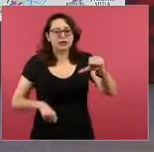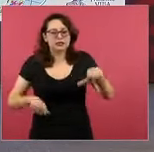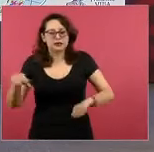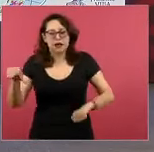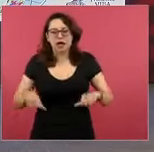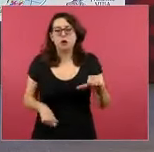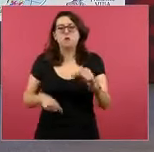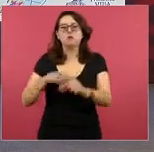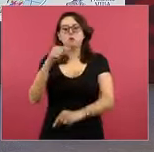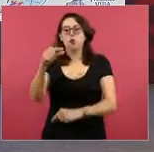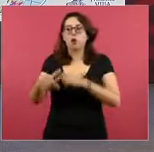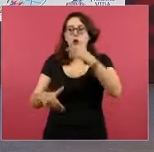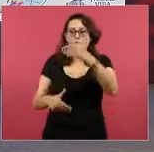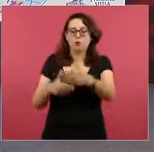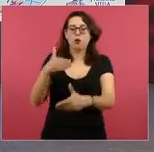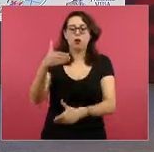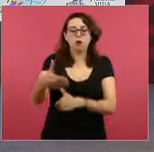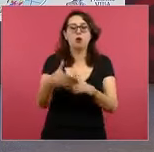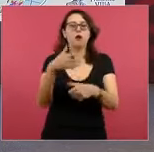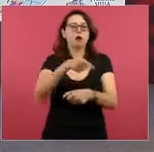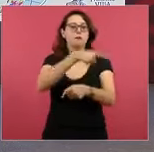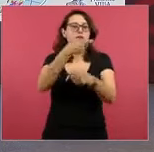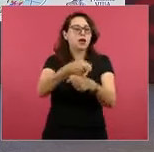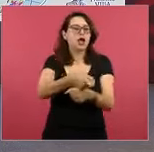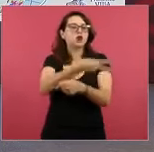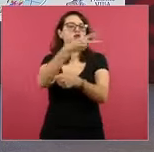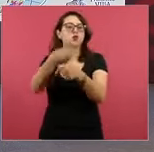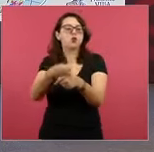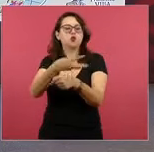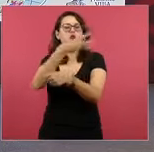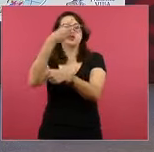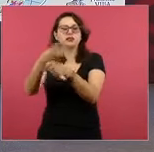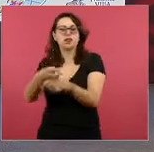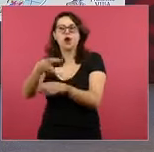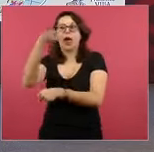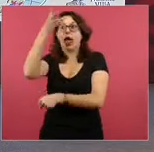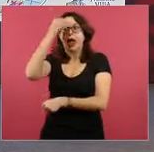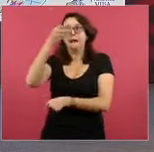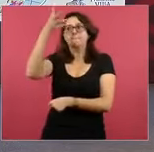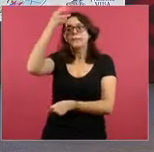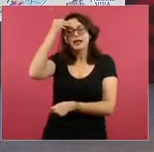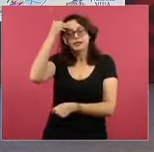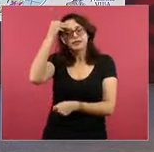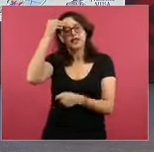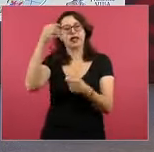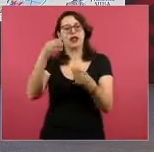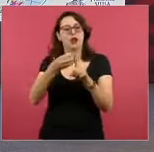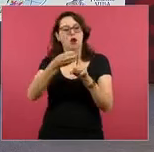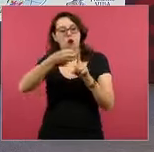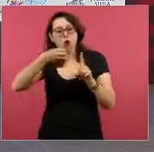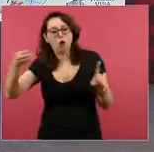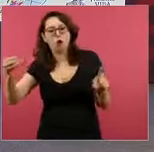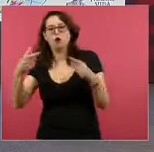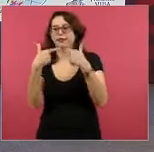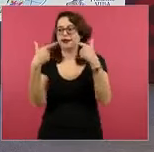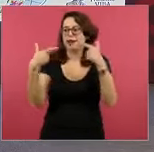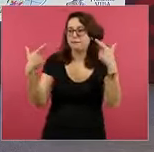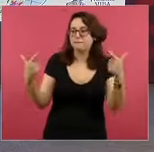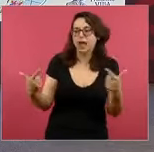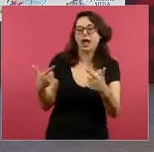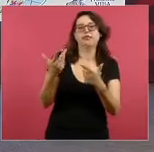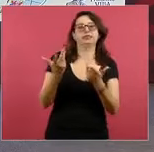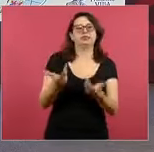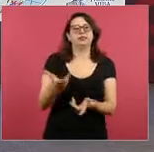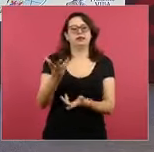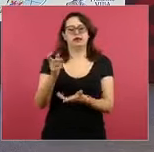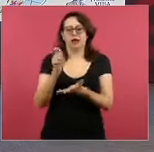la gramática, la ortografía propia, para poder ahora manifestar de forma escrita esas ideas, esos pensamientos, esa escritura